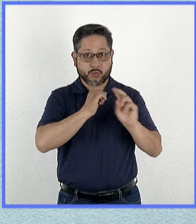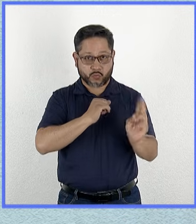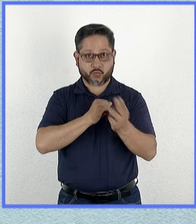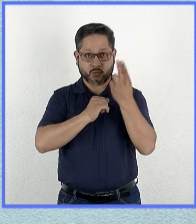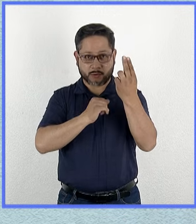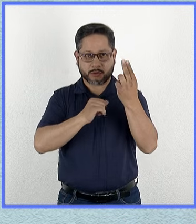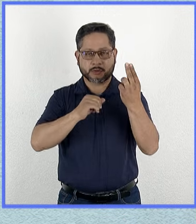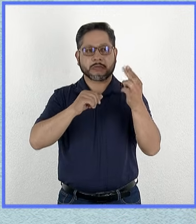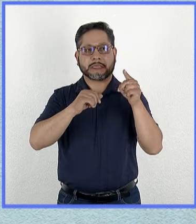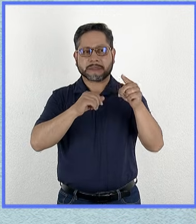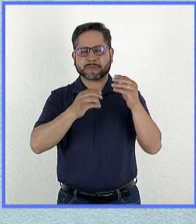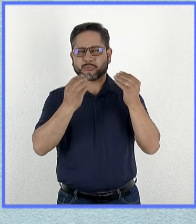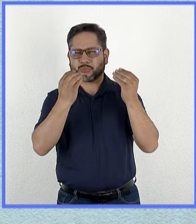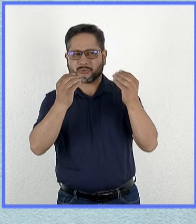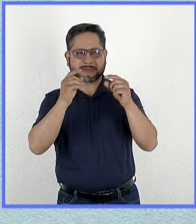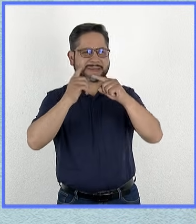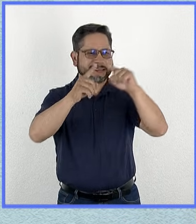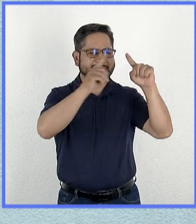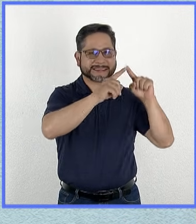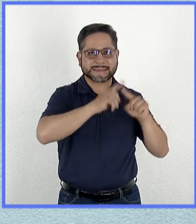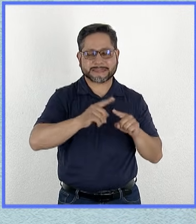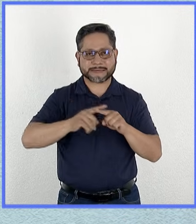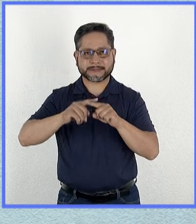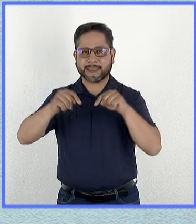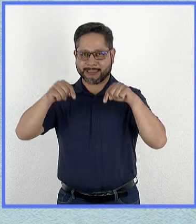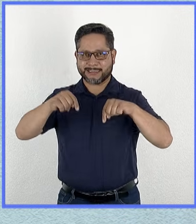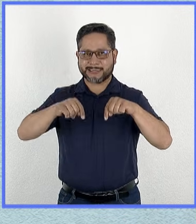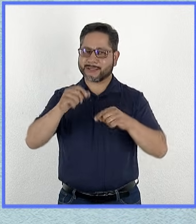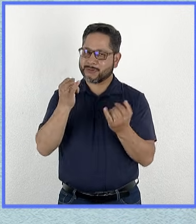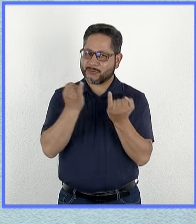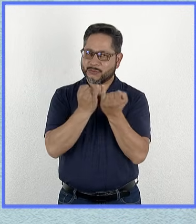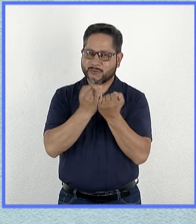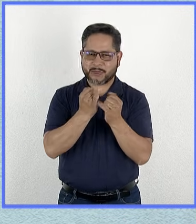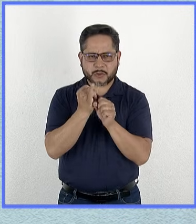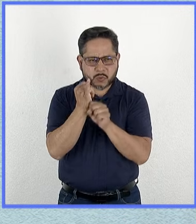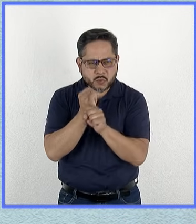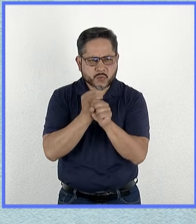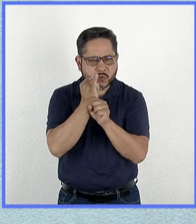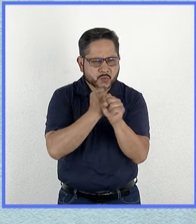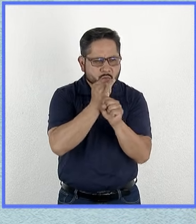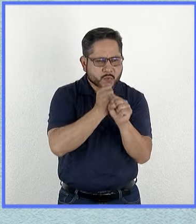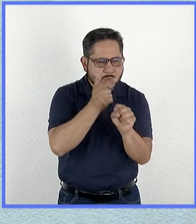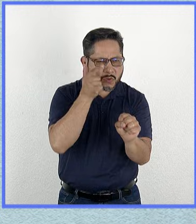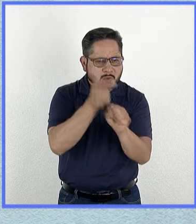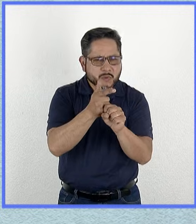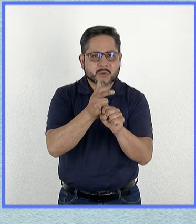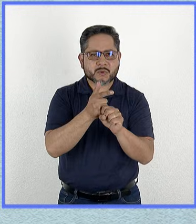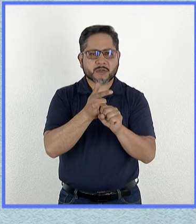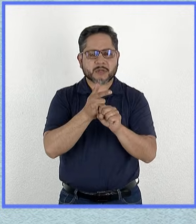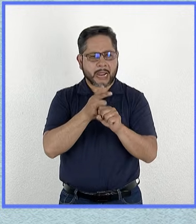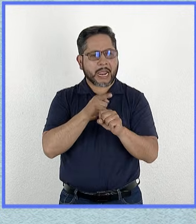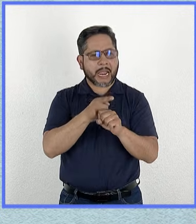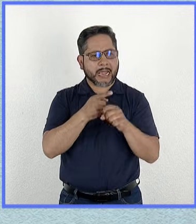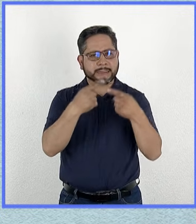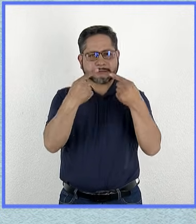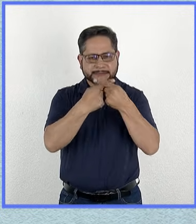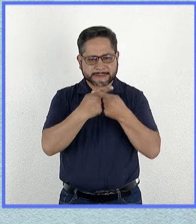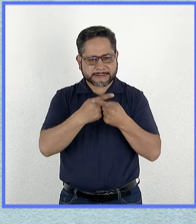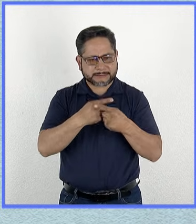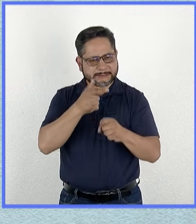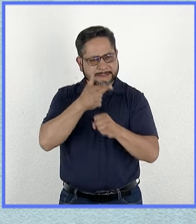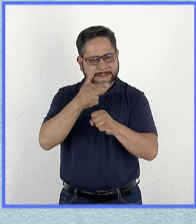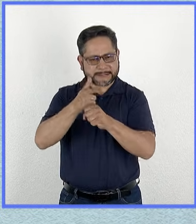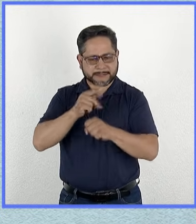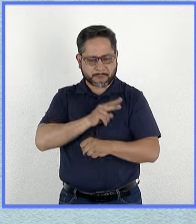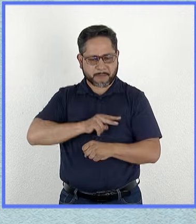incluyendo la UNAM, han realizado un estudio muy complejo en el que identificaron anticuerpos que pueden reconocer a